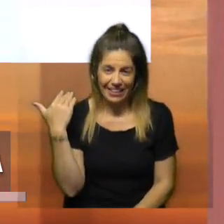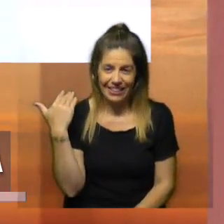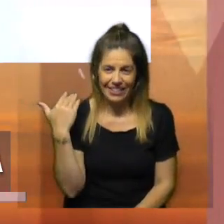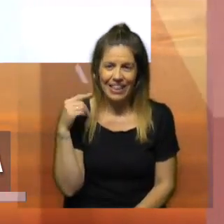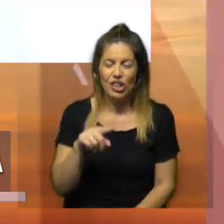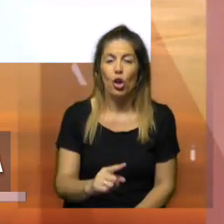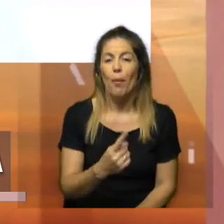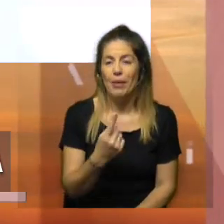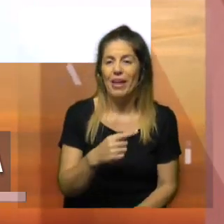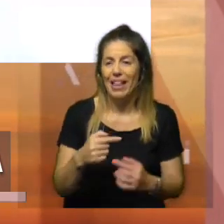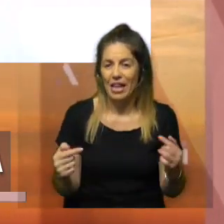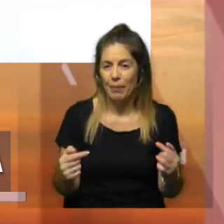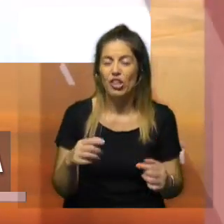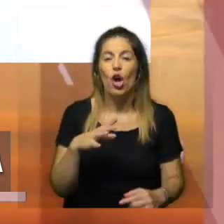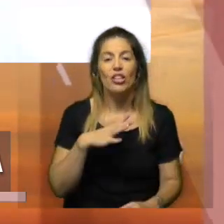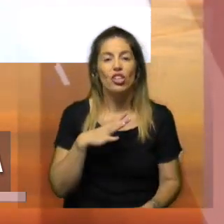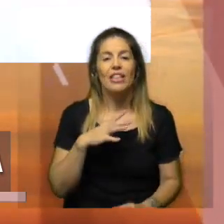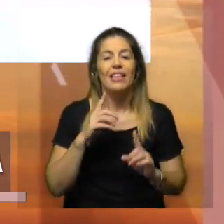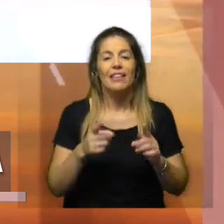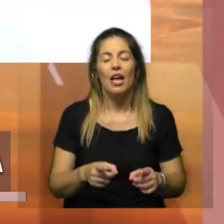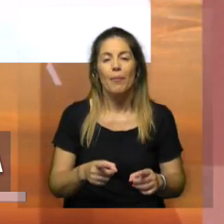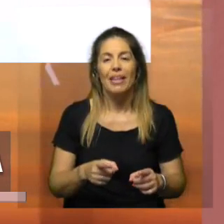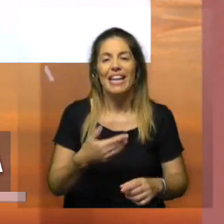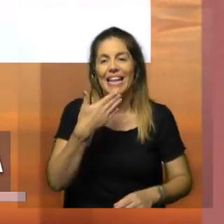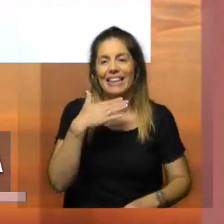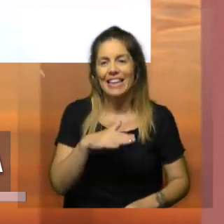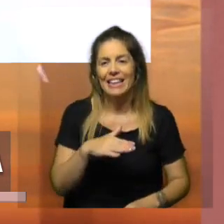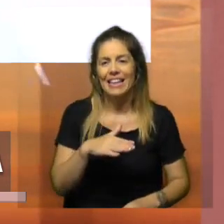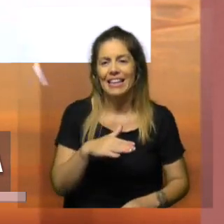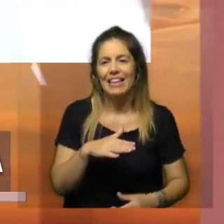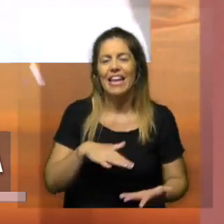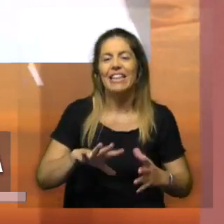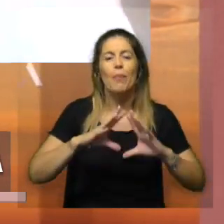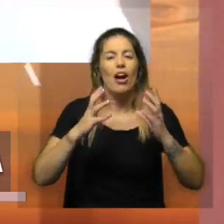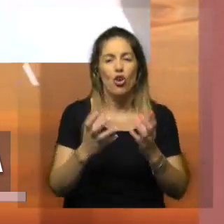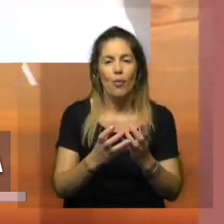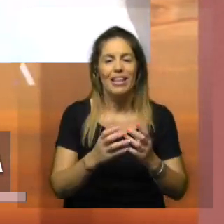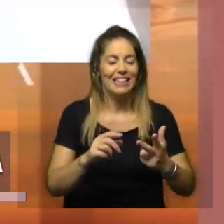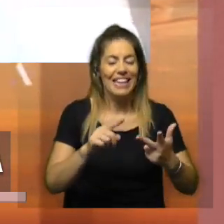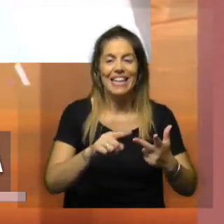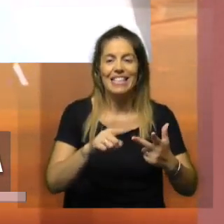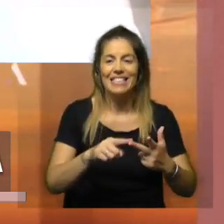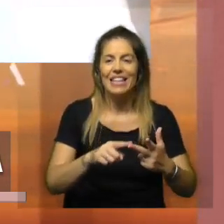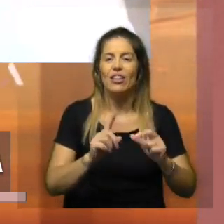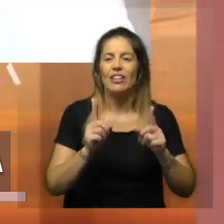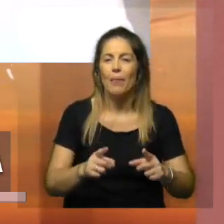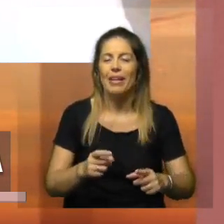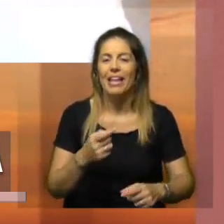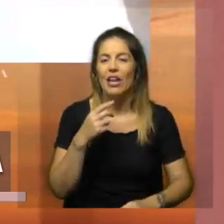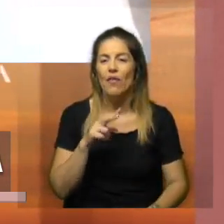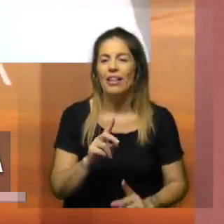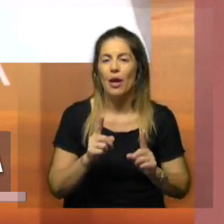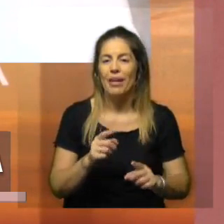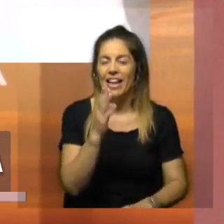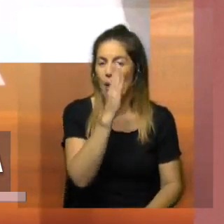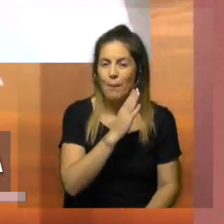como primer elemento, esto tiene una, hay que entenderlo en el plano global, y en tercer punto me parece que hay que tener presente que